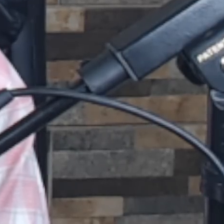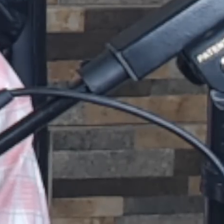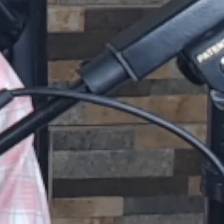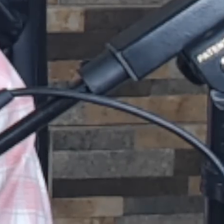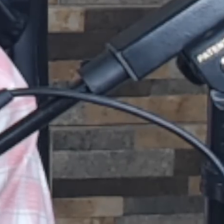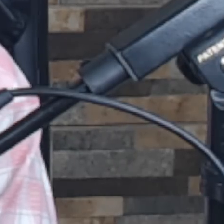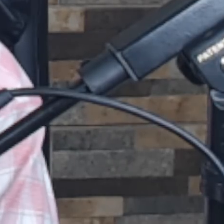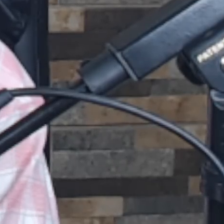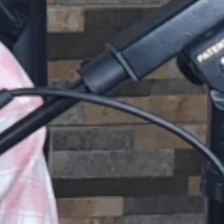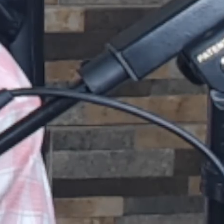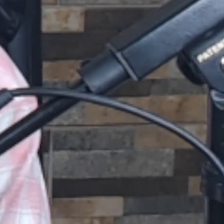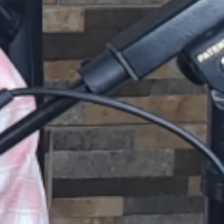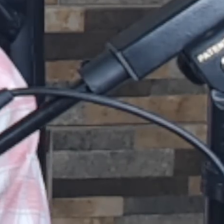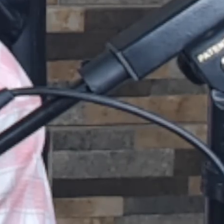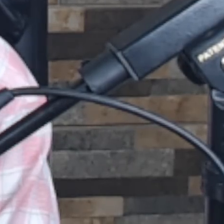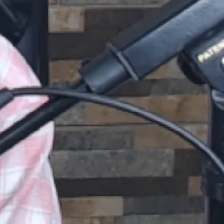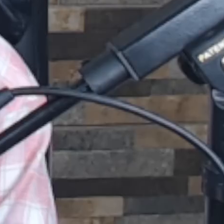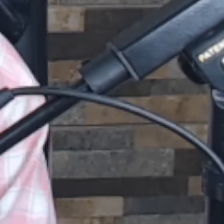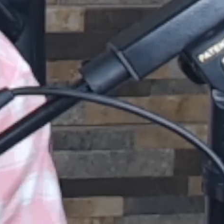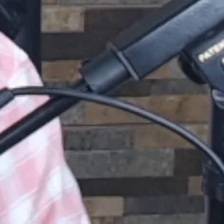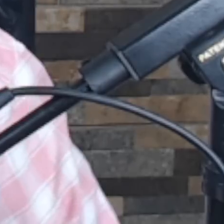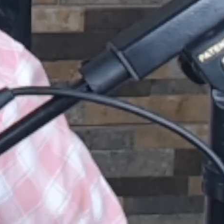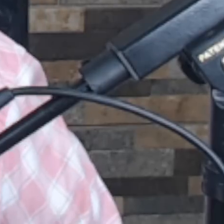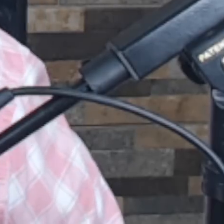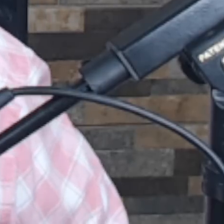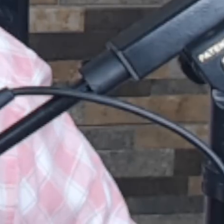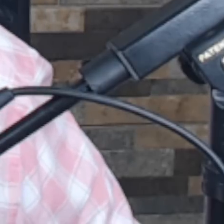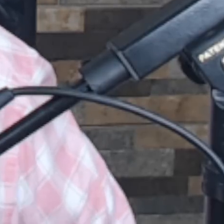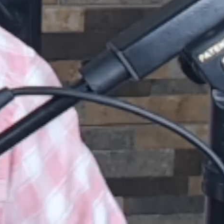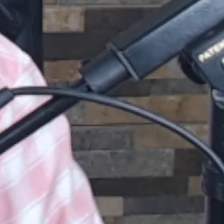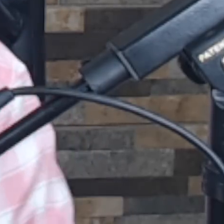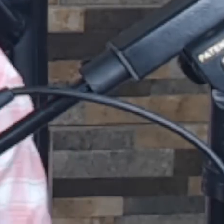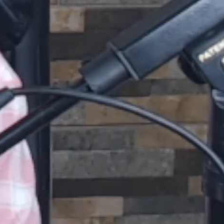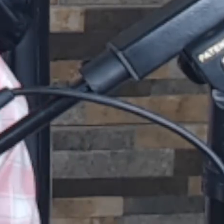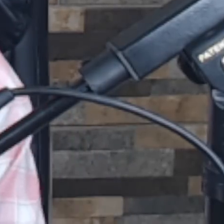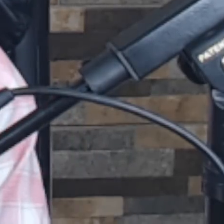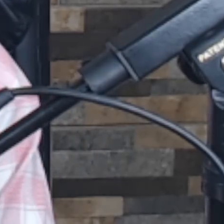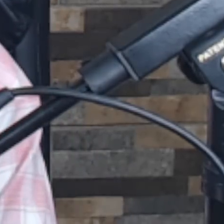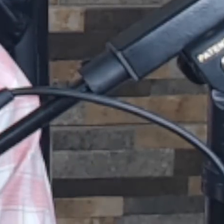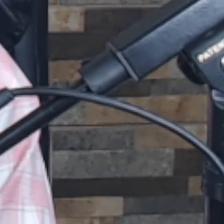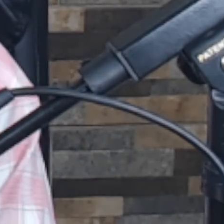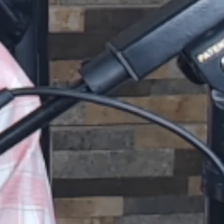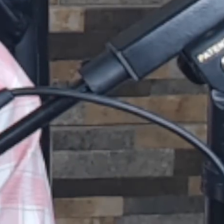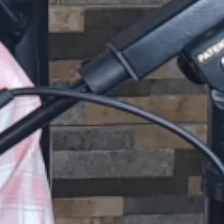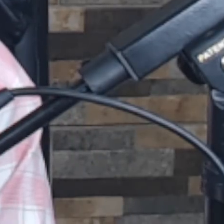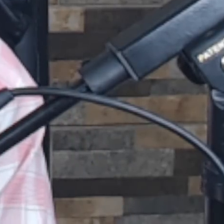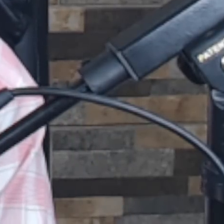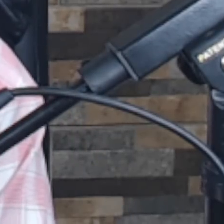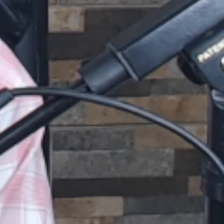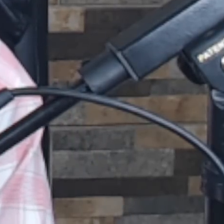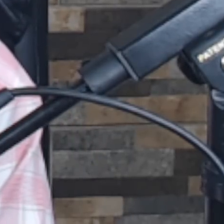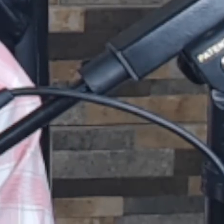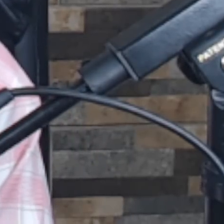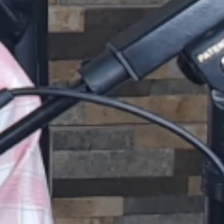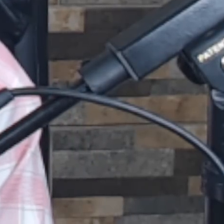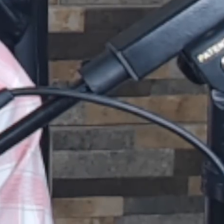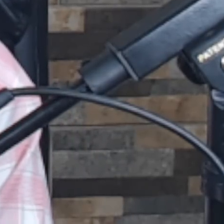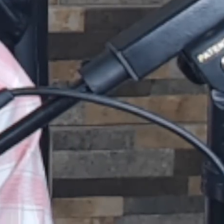eso, que se vaya, que termine ya y a ver si pueden con los que siguen. Le digo que